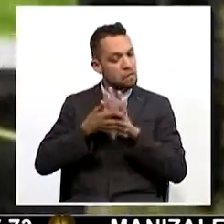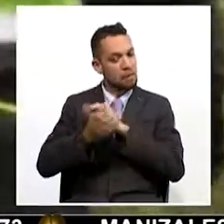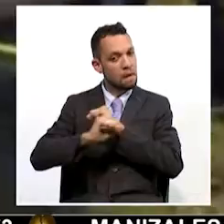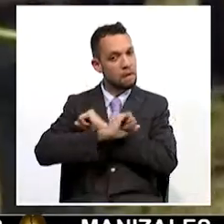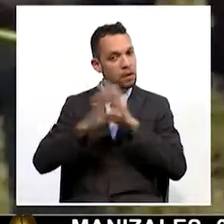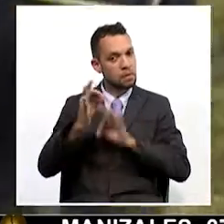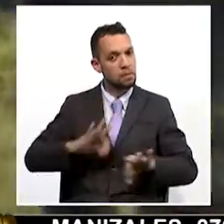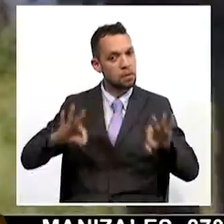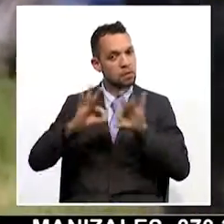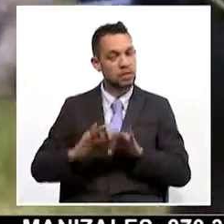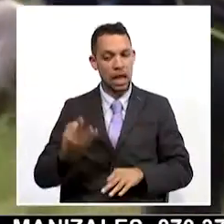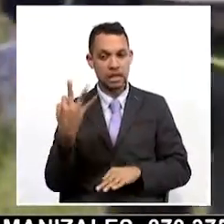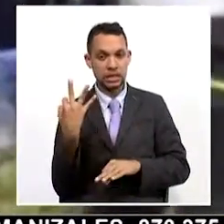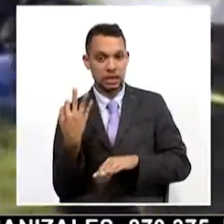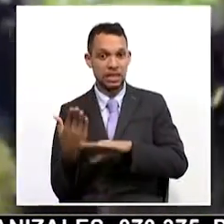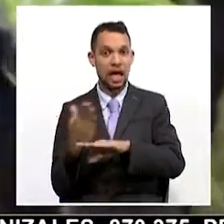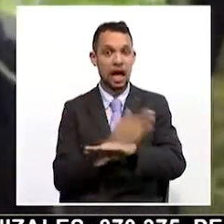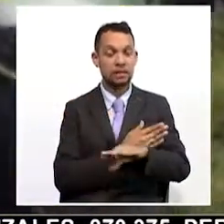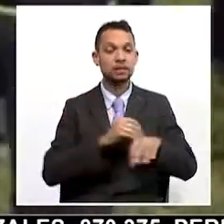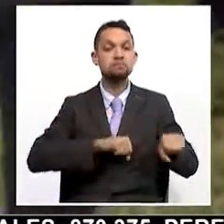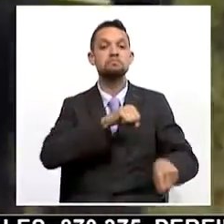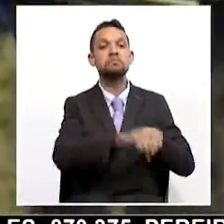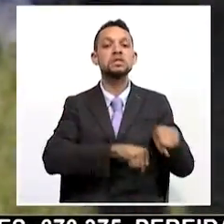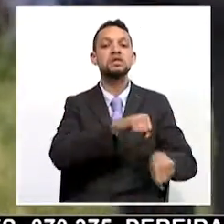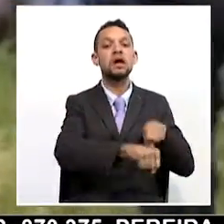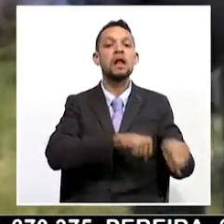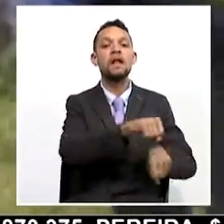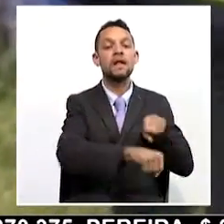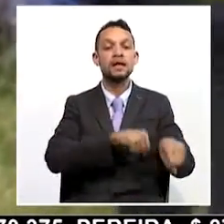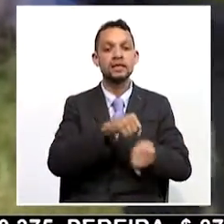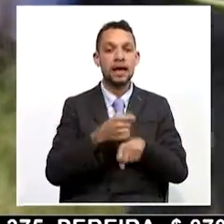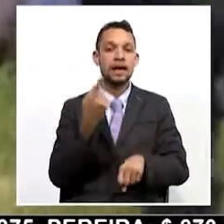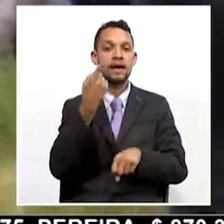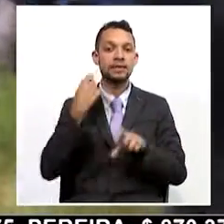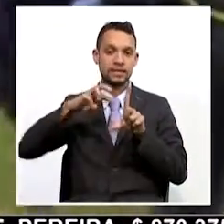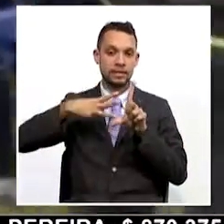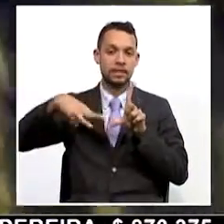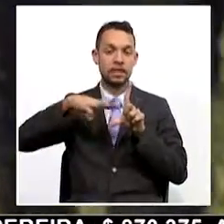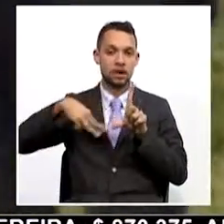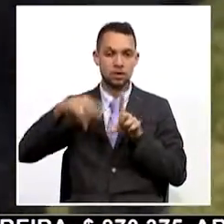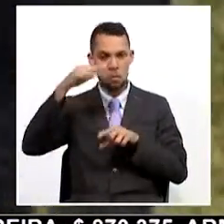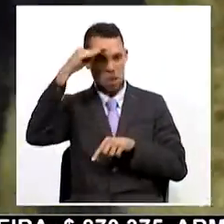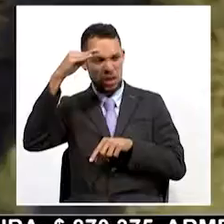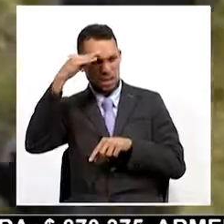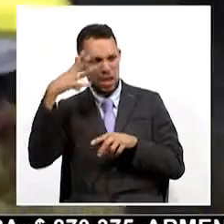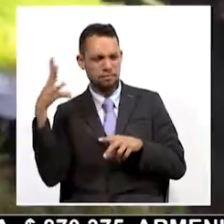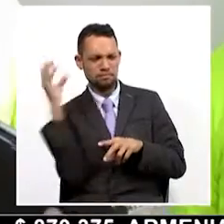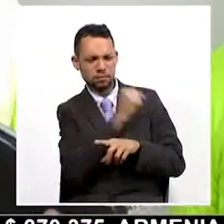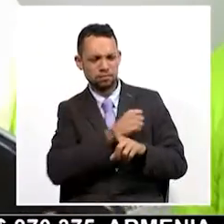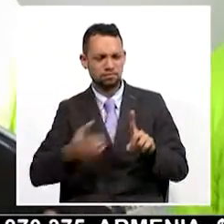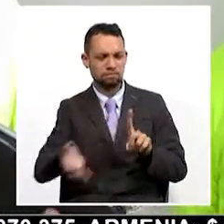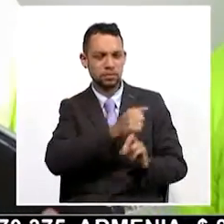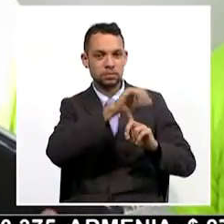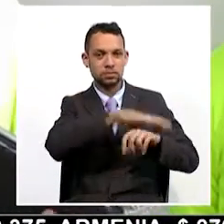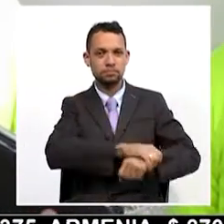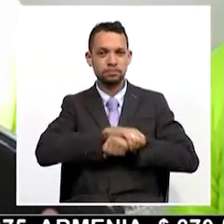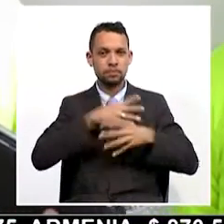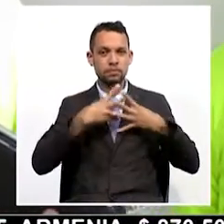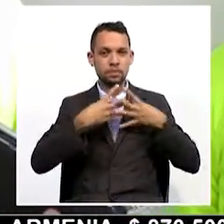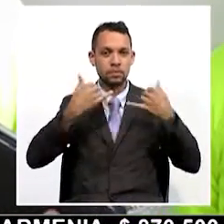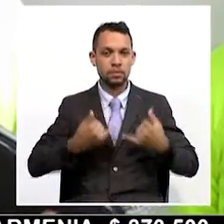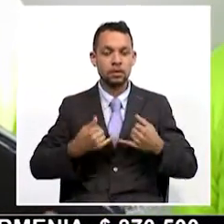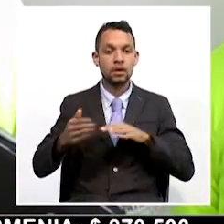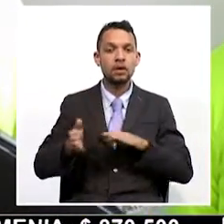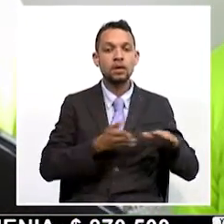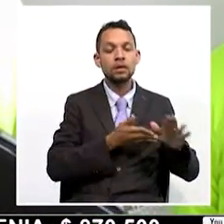de 3 personas que minutos antes habían hurtado 3 bicicletas ayer en Santa Rosa de Cabal. Nos informan al cuadrante que hay unos